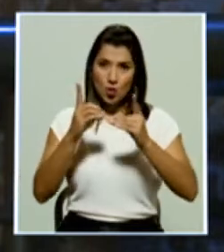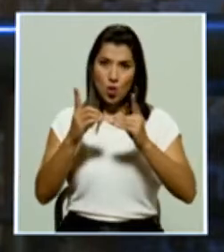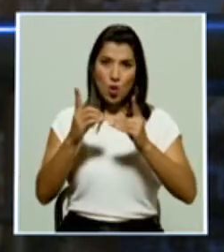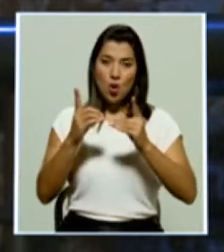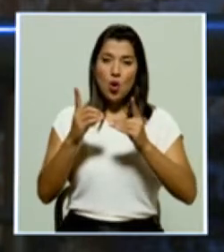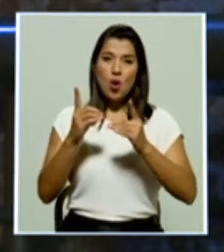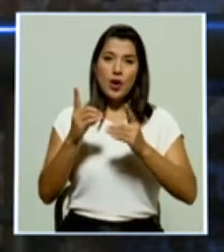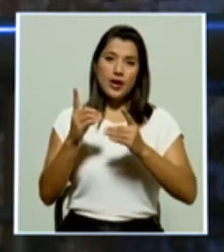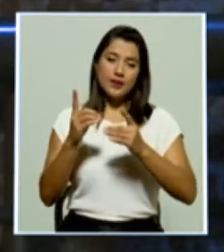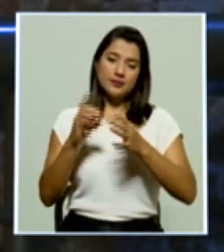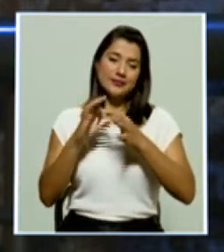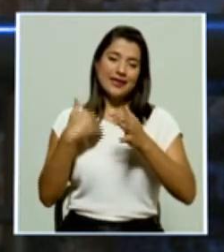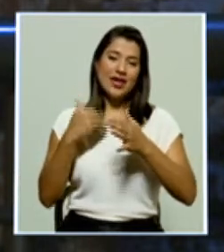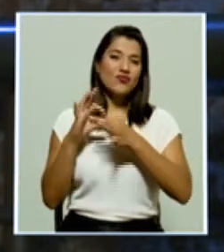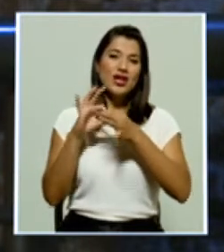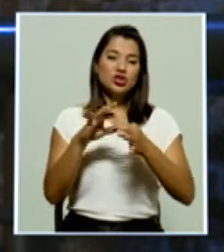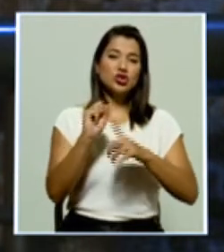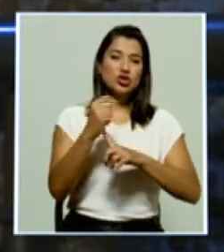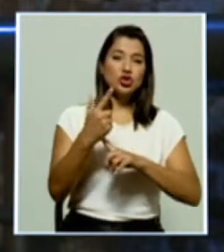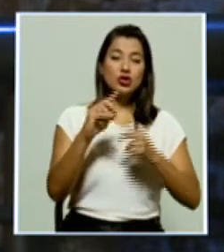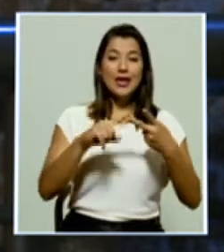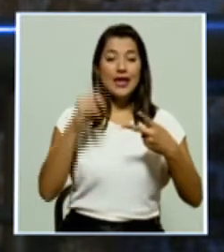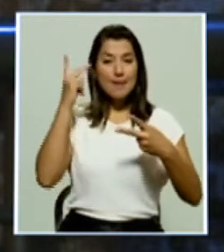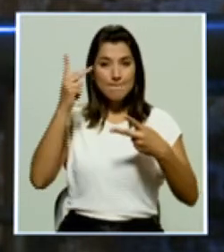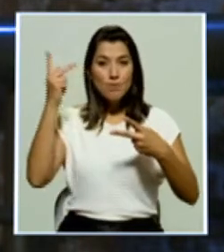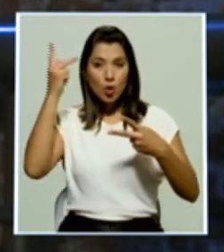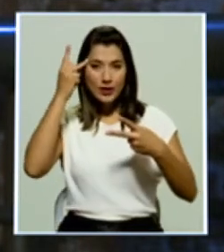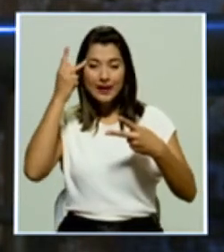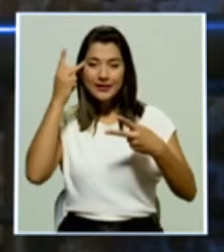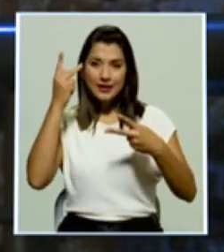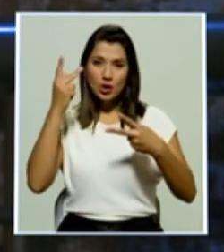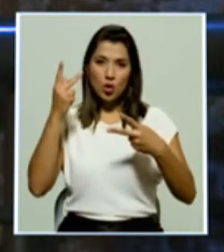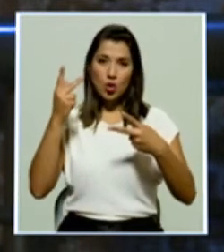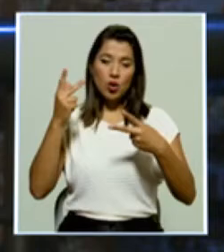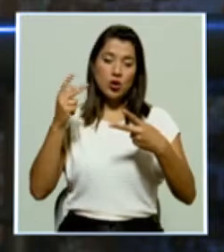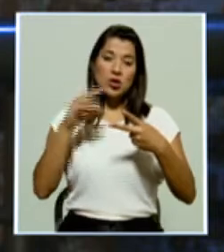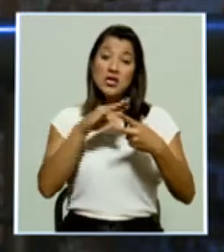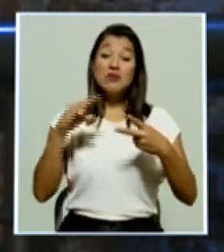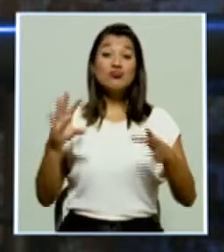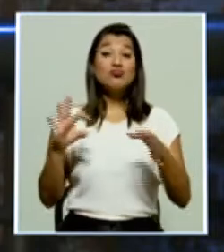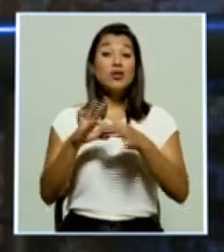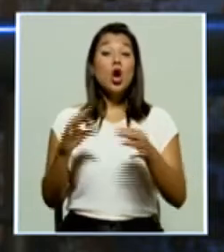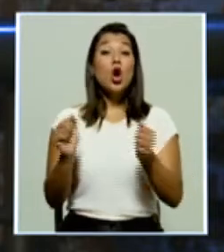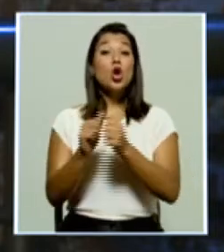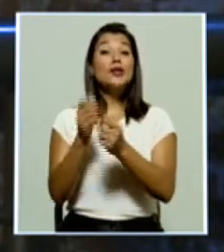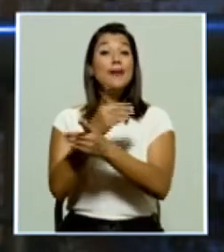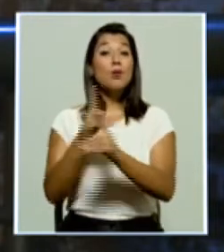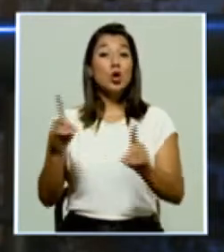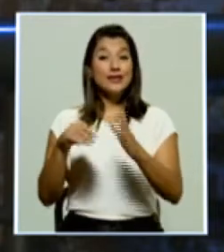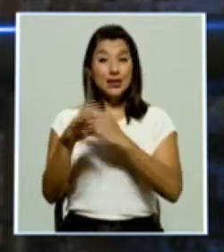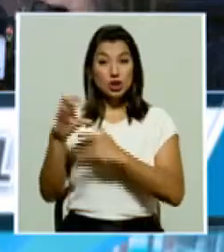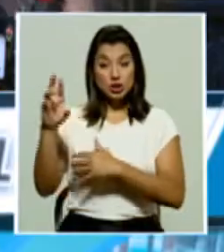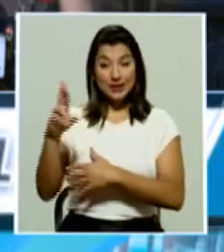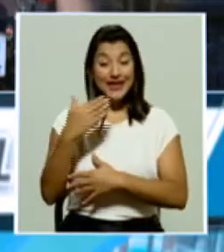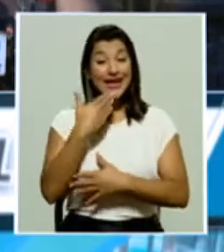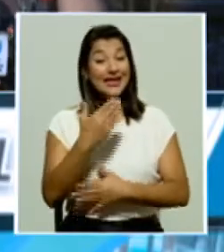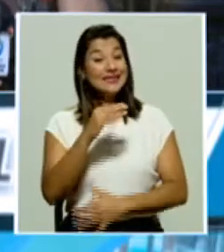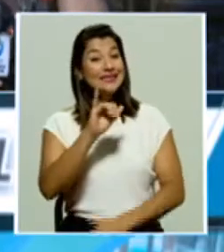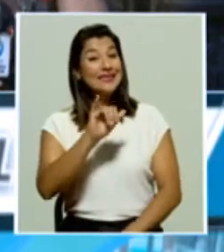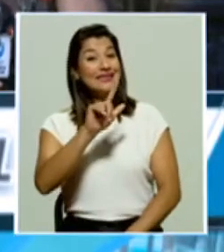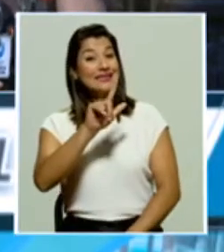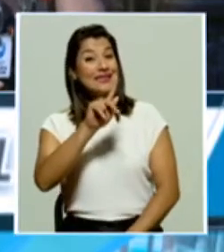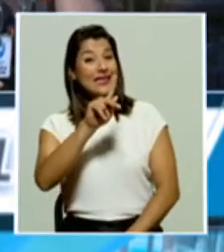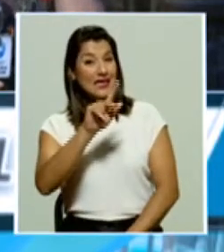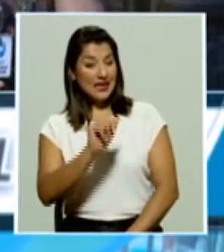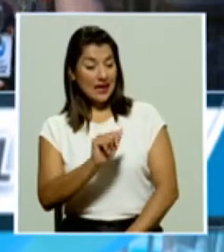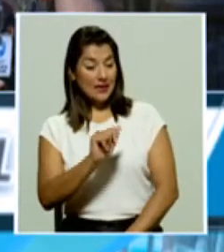un fenómeno político de alto nivel democrático en el caso costarricense. Gracias, Ilka. Don Jorge,